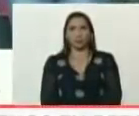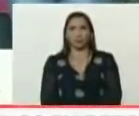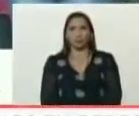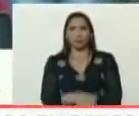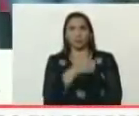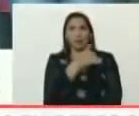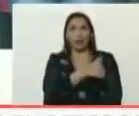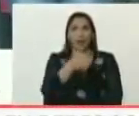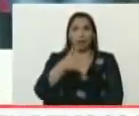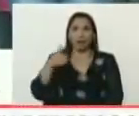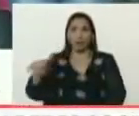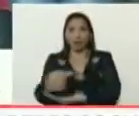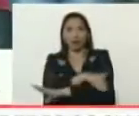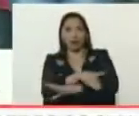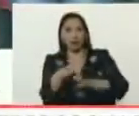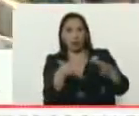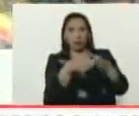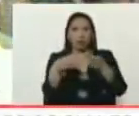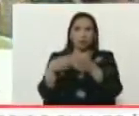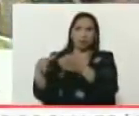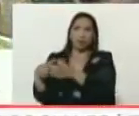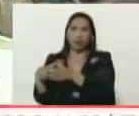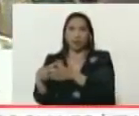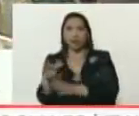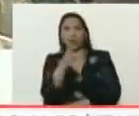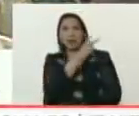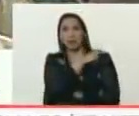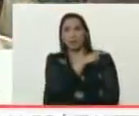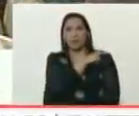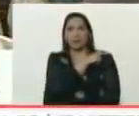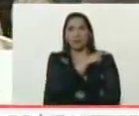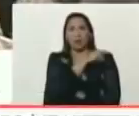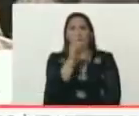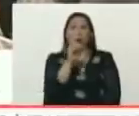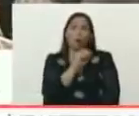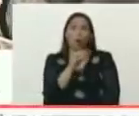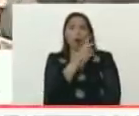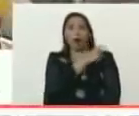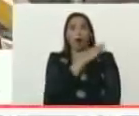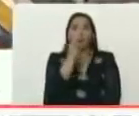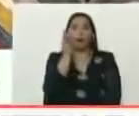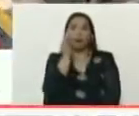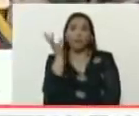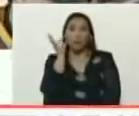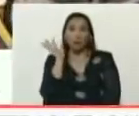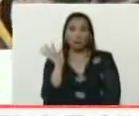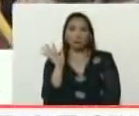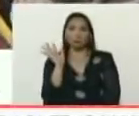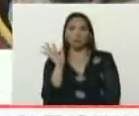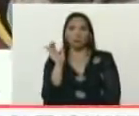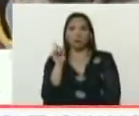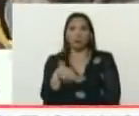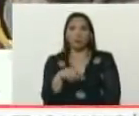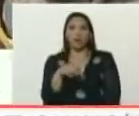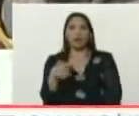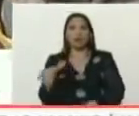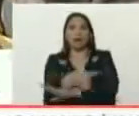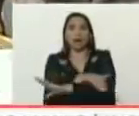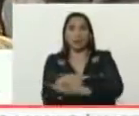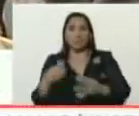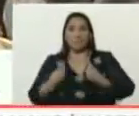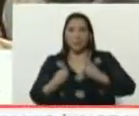Cada calle organizada con jefe o jefa, incluida la calle donde vives tú, Juanito